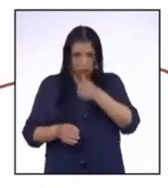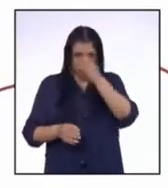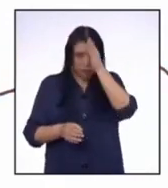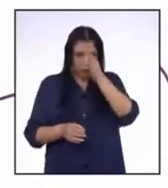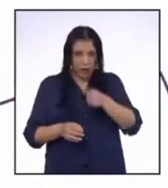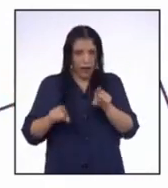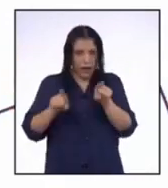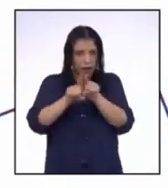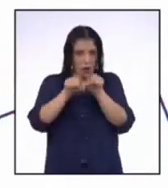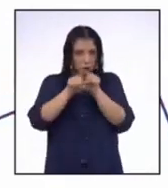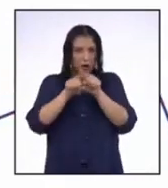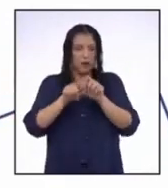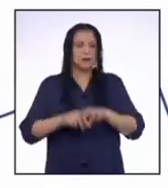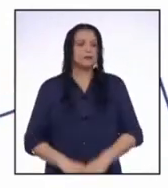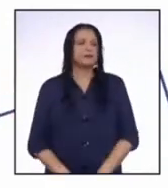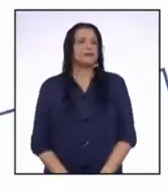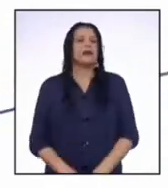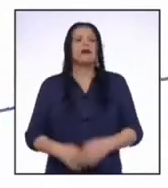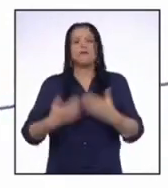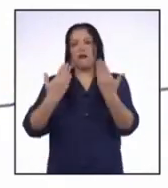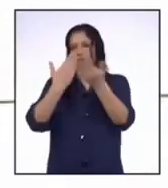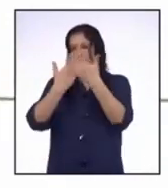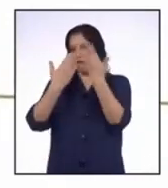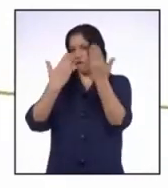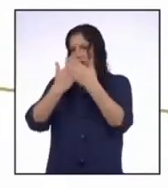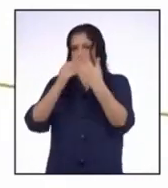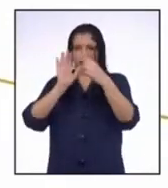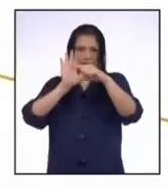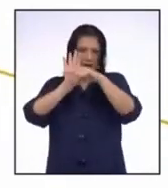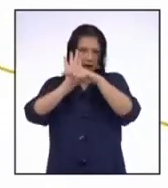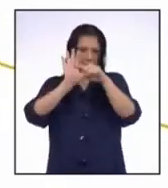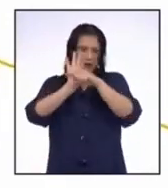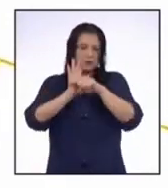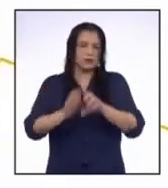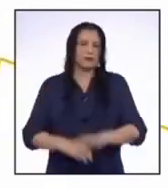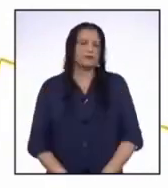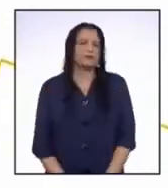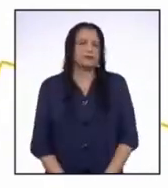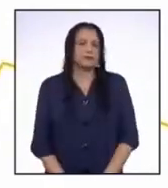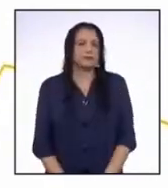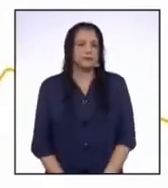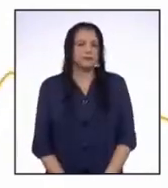cifras decimales y eso me facilite al momento de restar.